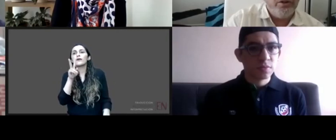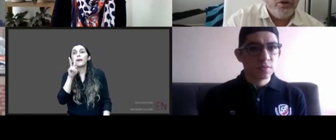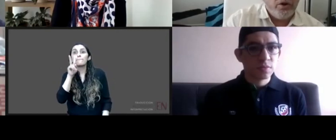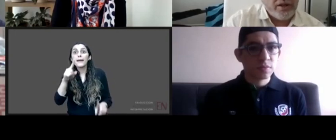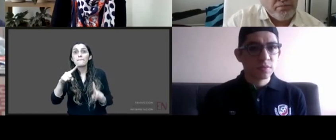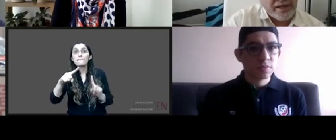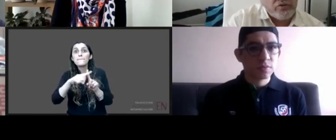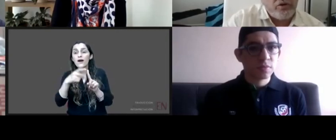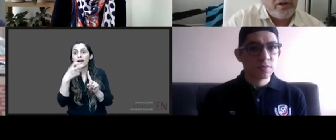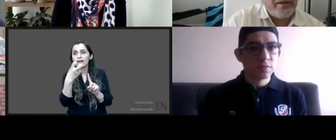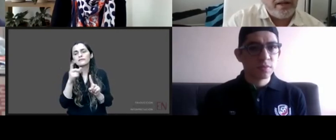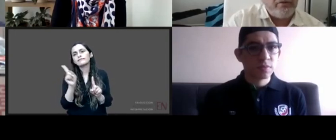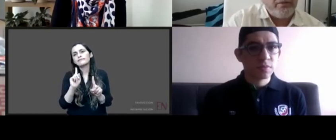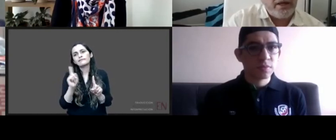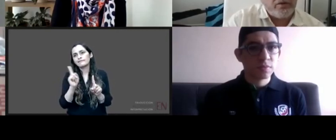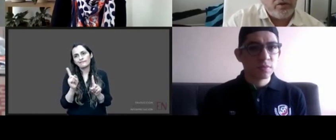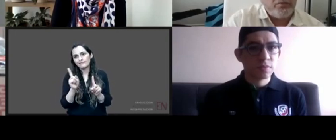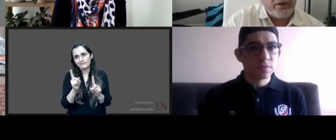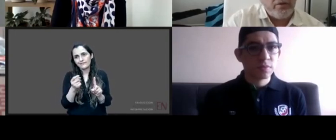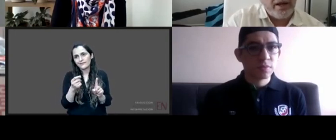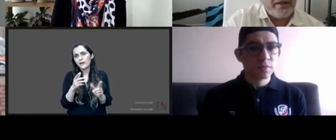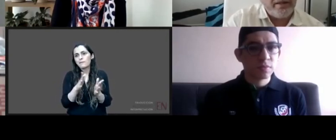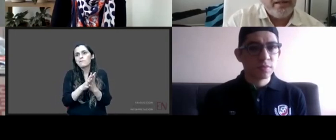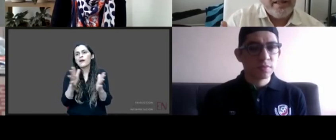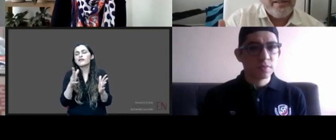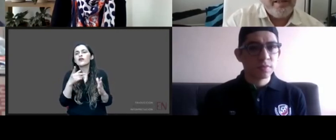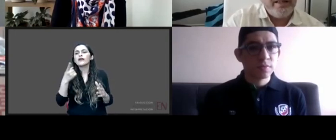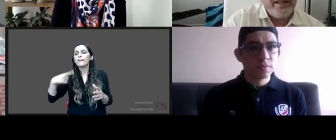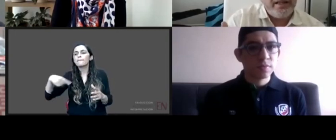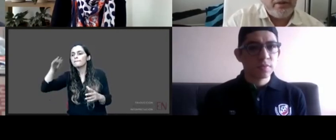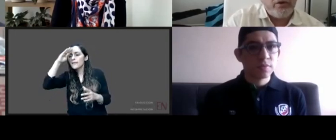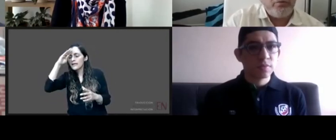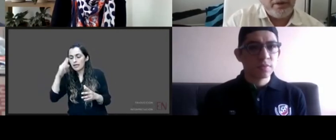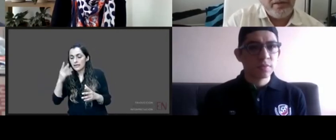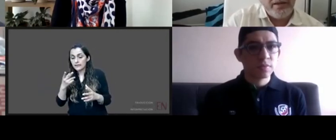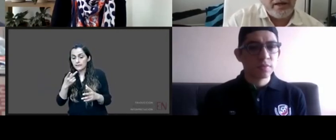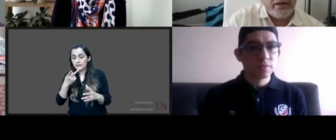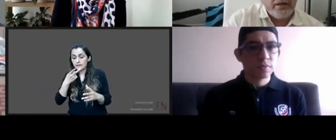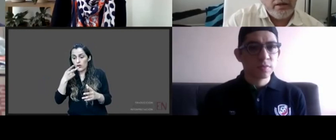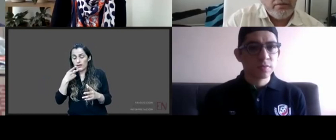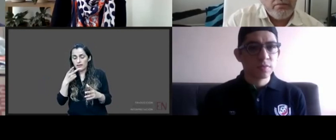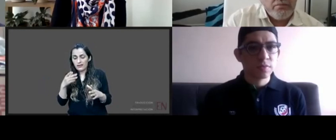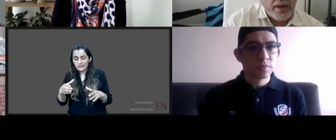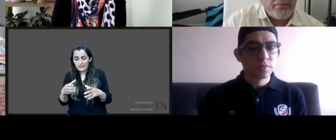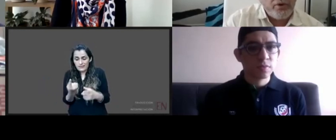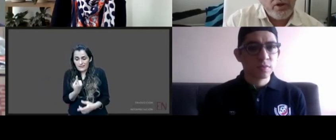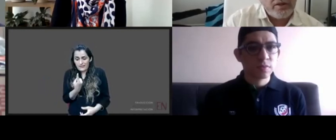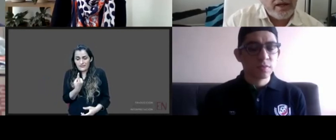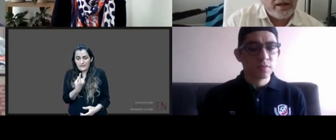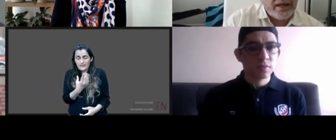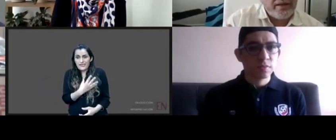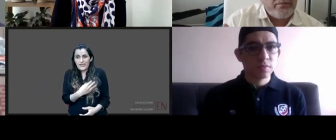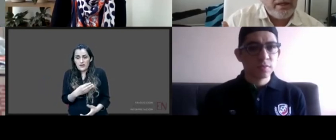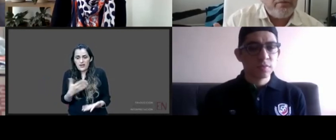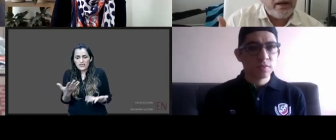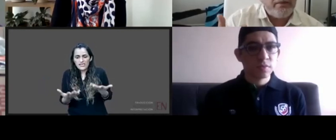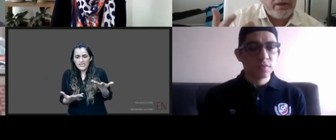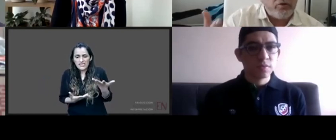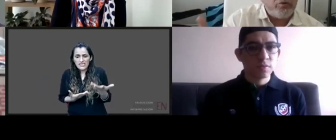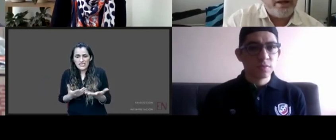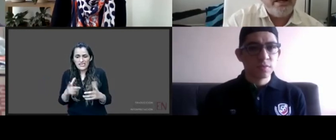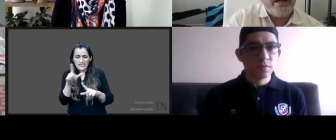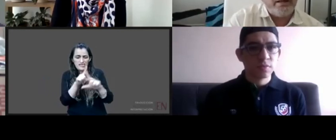fracción, las personas de la familia que son hispanohablantes tienden a menospreciar, a proyectar esa